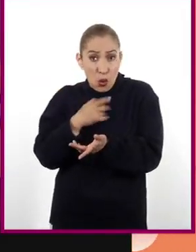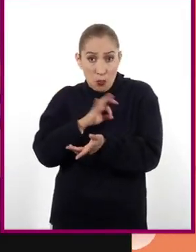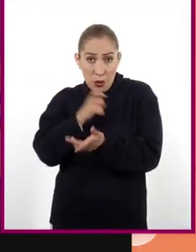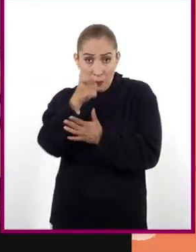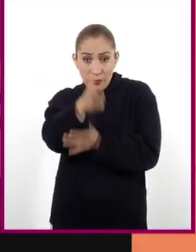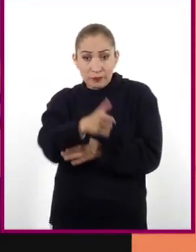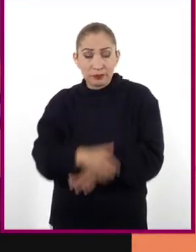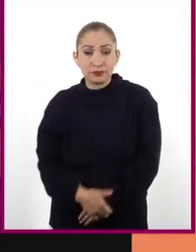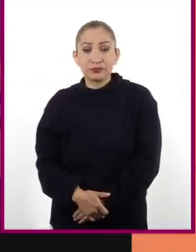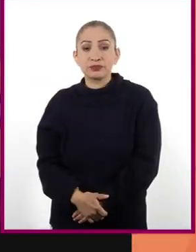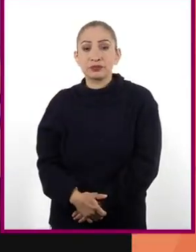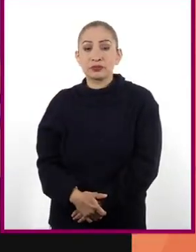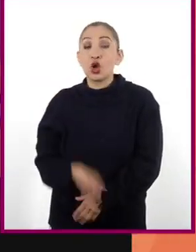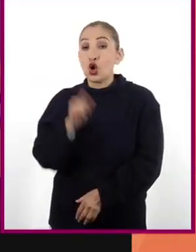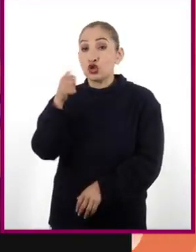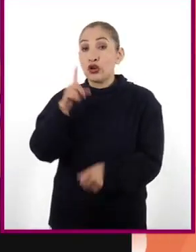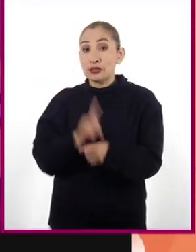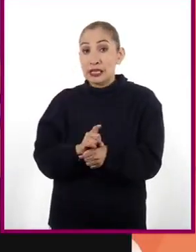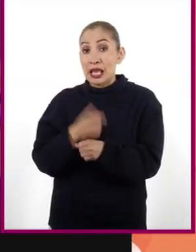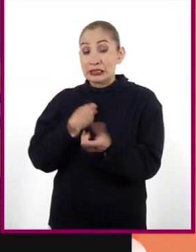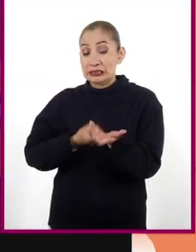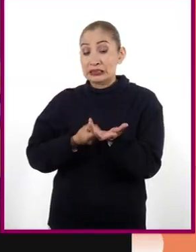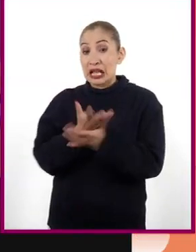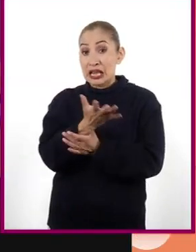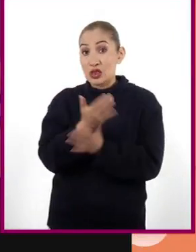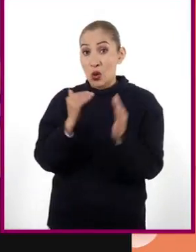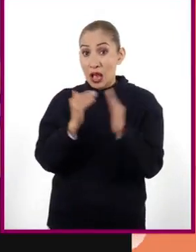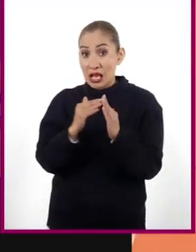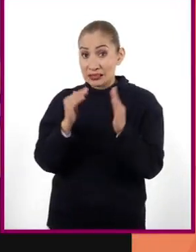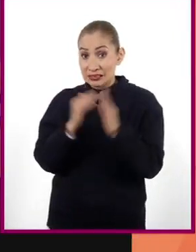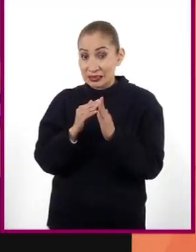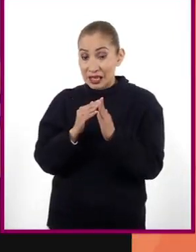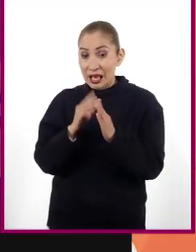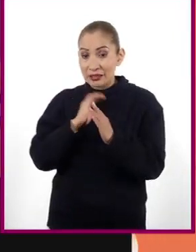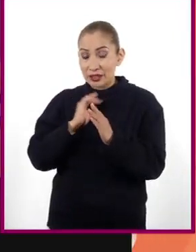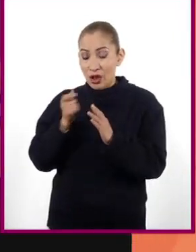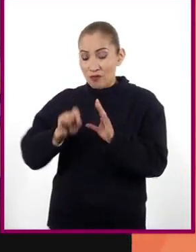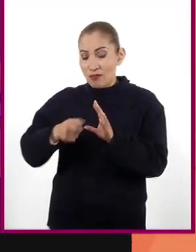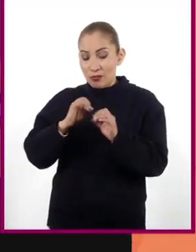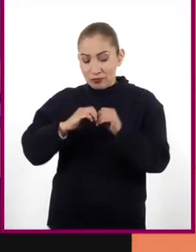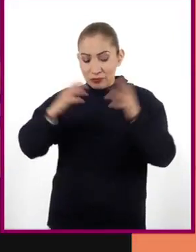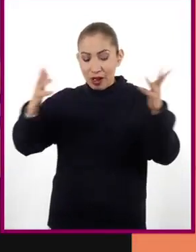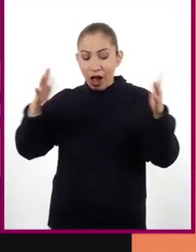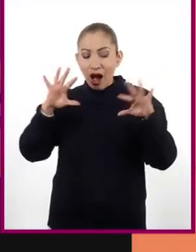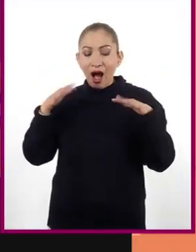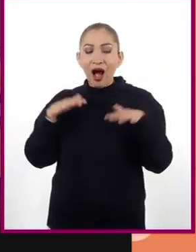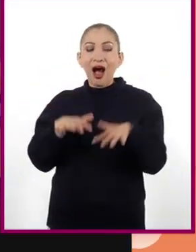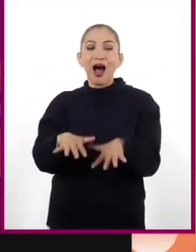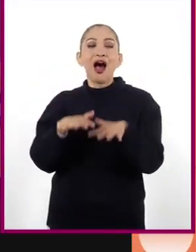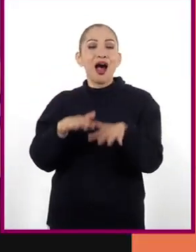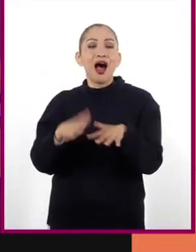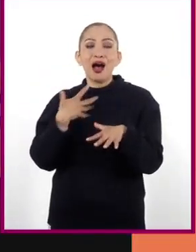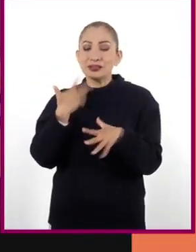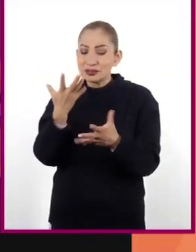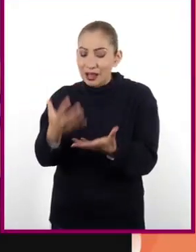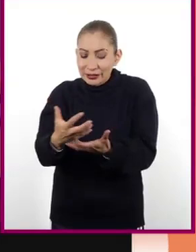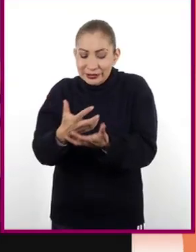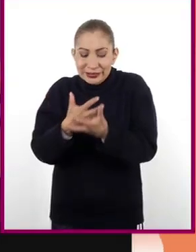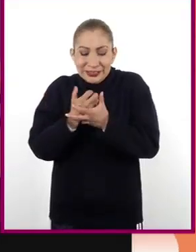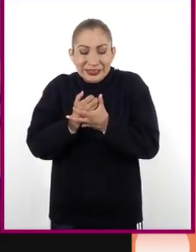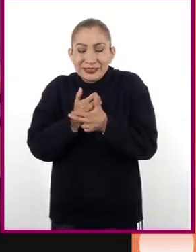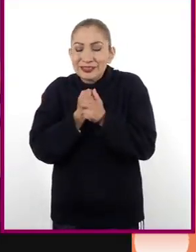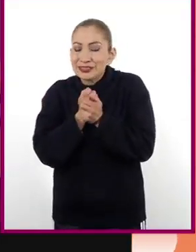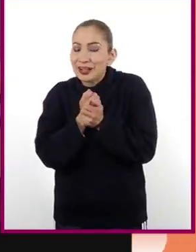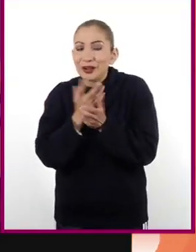la pagaré. Y otro día, en saliendo de mi casa, abro mi paraíso panal y tomo entre las manos